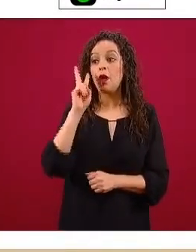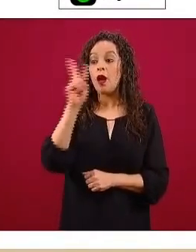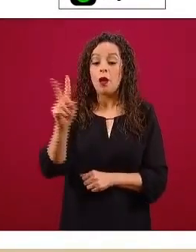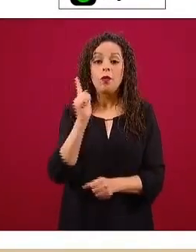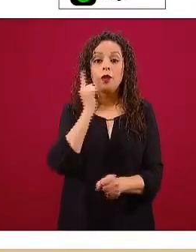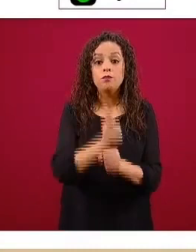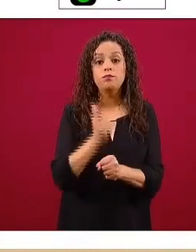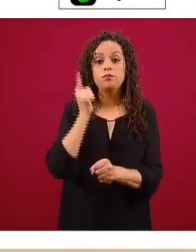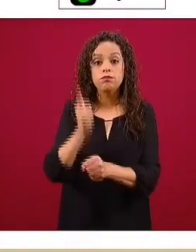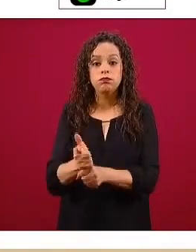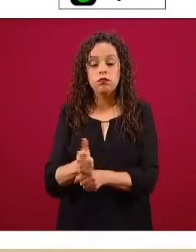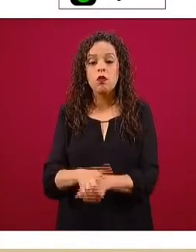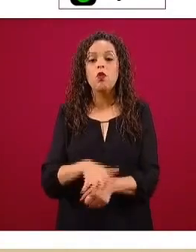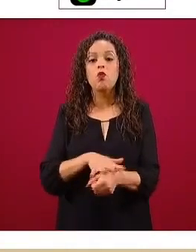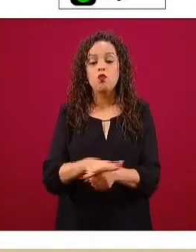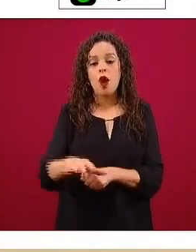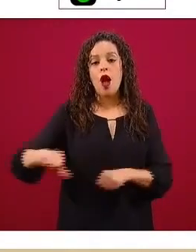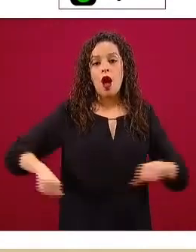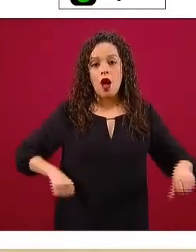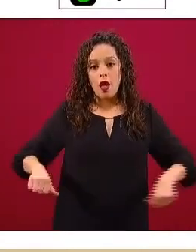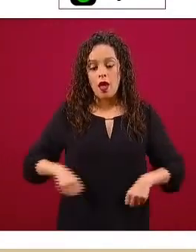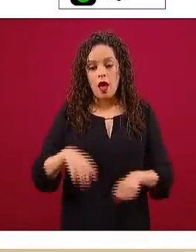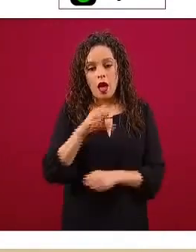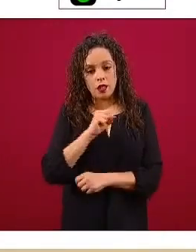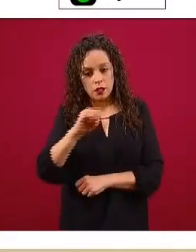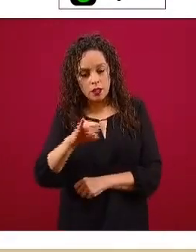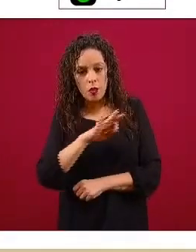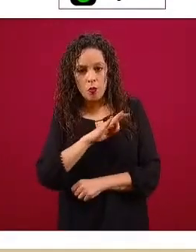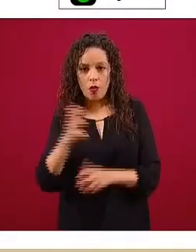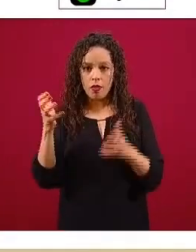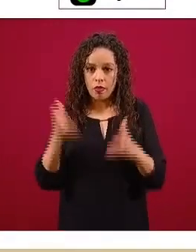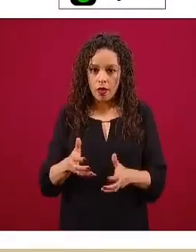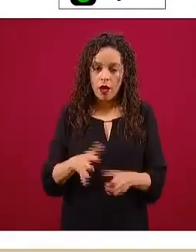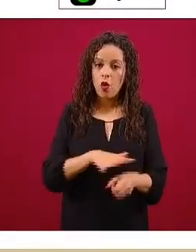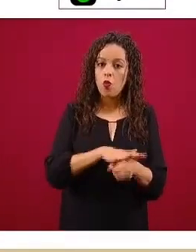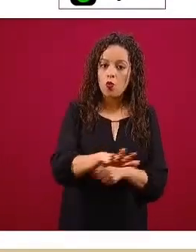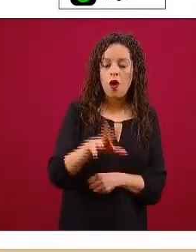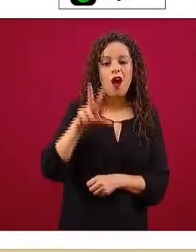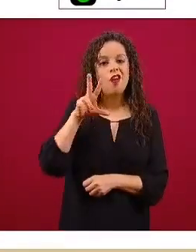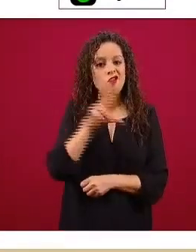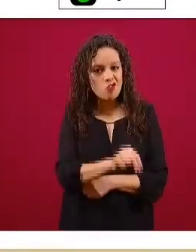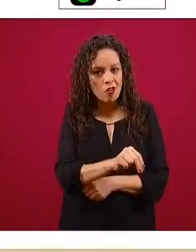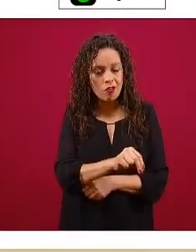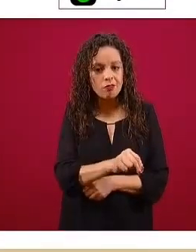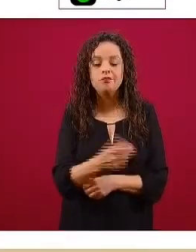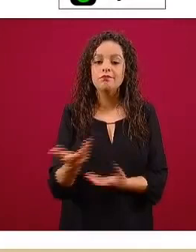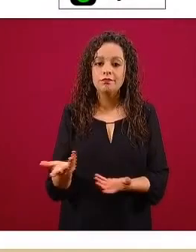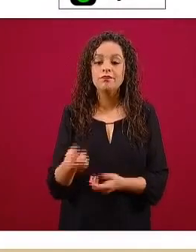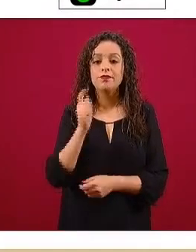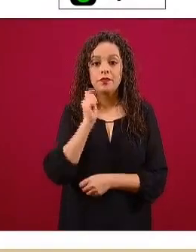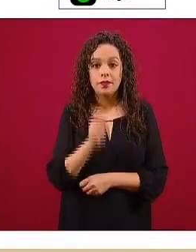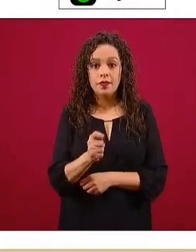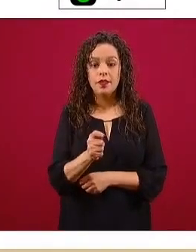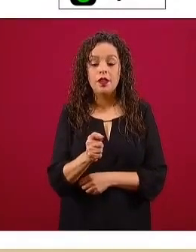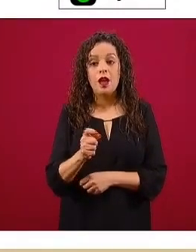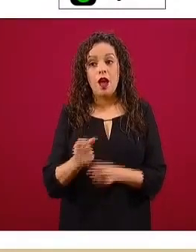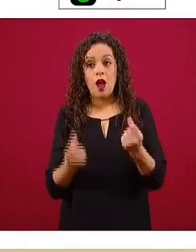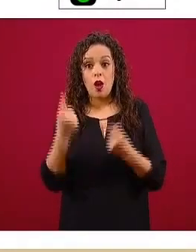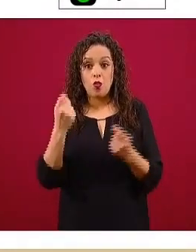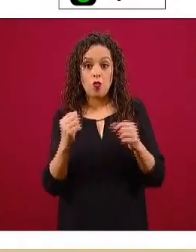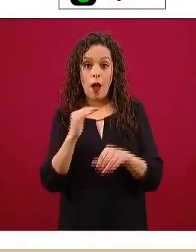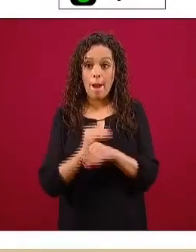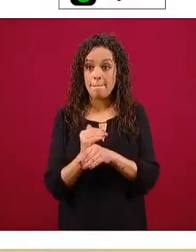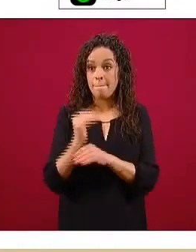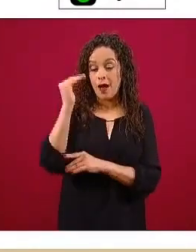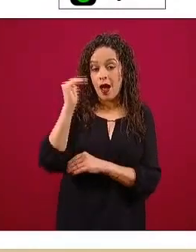las actividades que se pueden realizar, cuáles no deben de realizarse u otras que se realizan con menos intensidad para